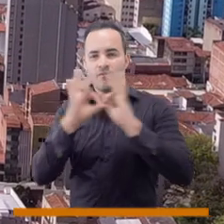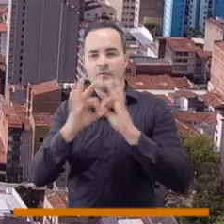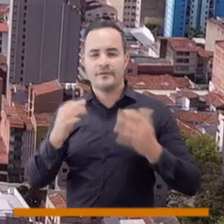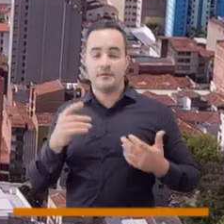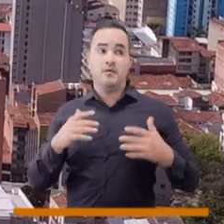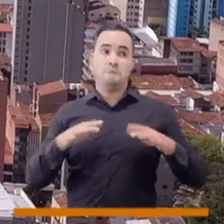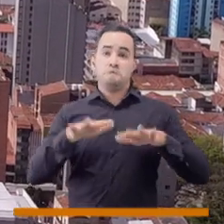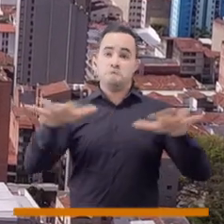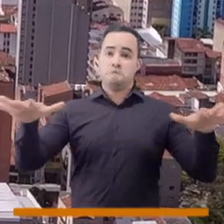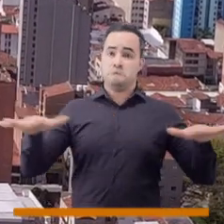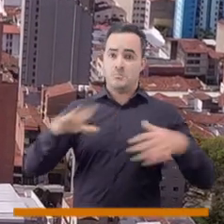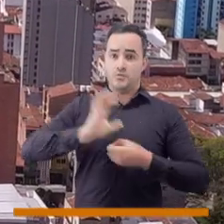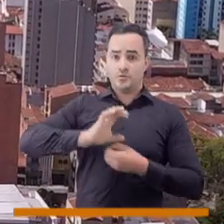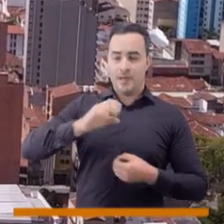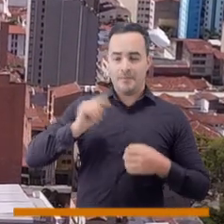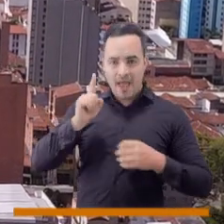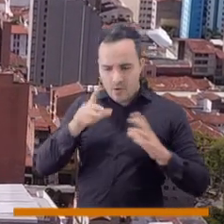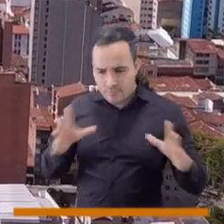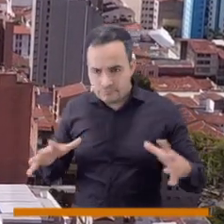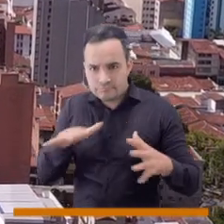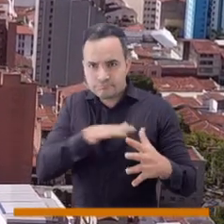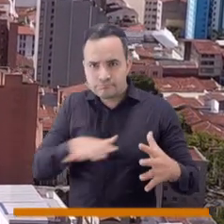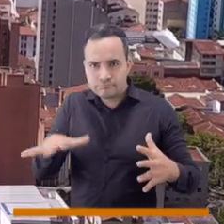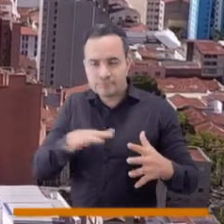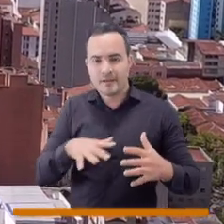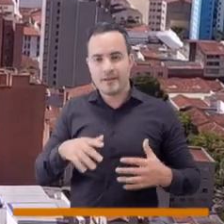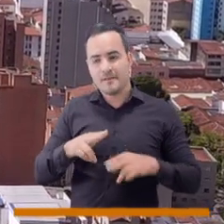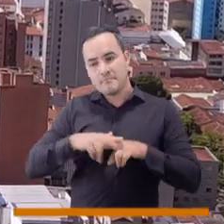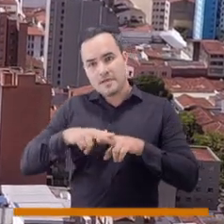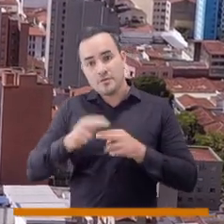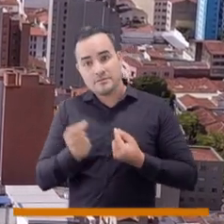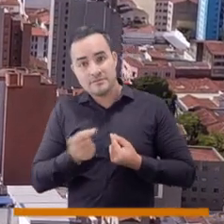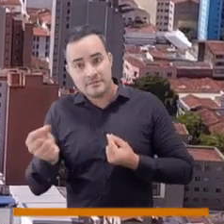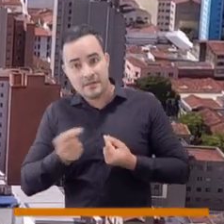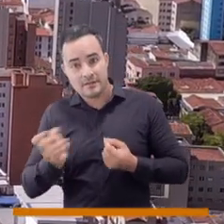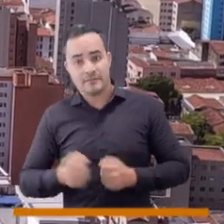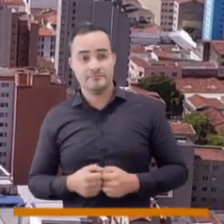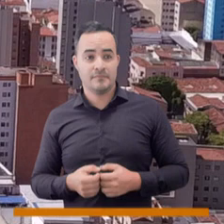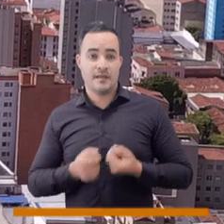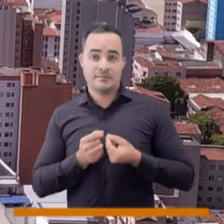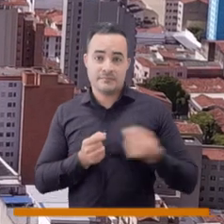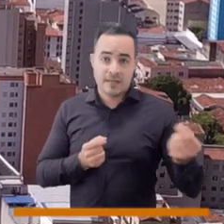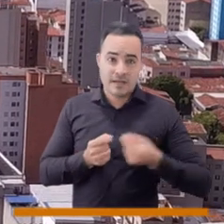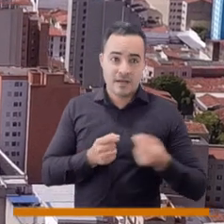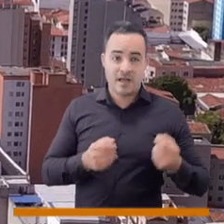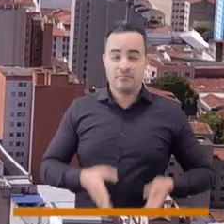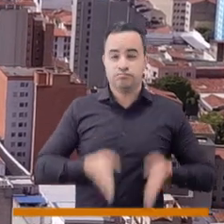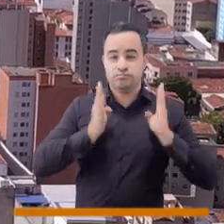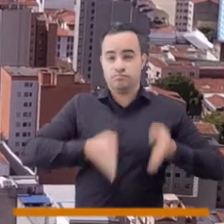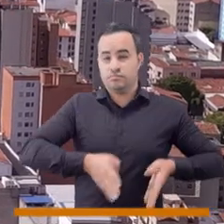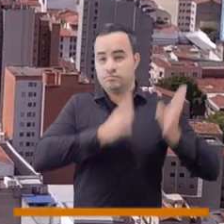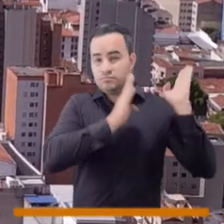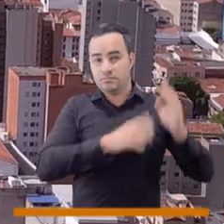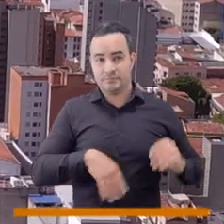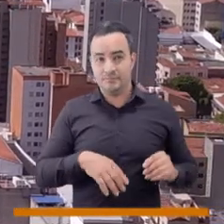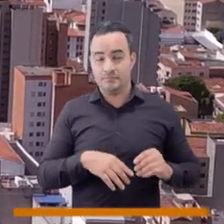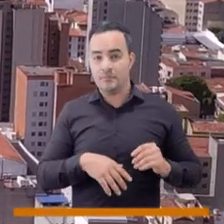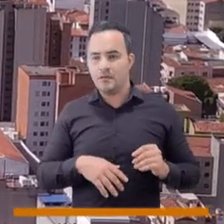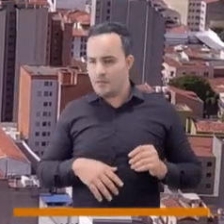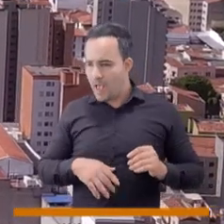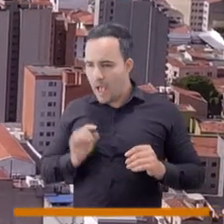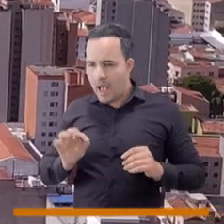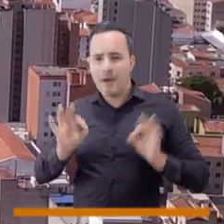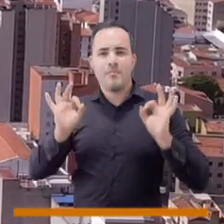hacia un sector de la ciudad que, por su ubicación cerca al metro, cerca a la gran infraestructura, hace